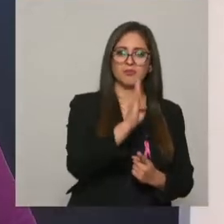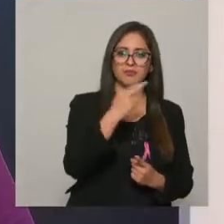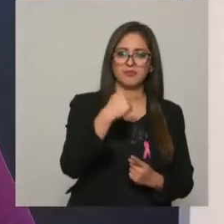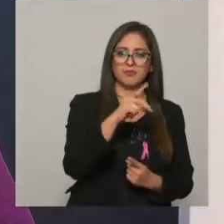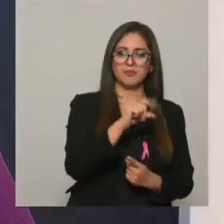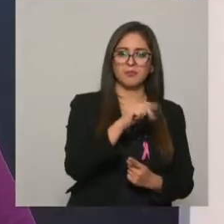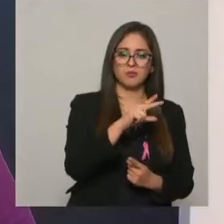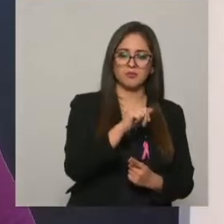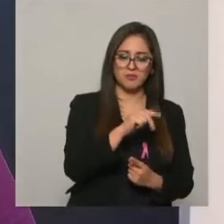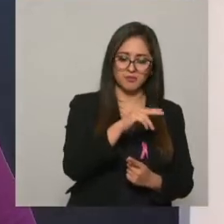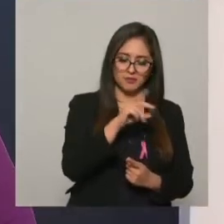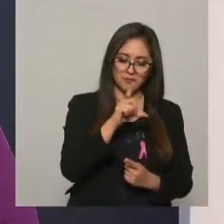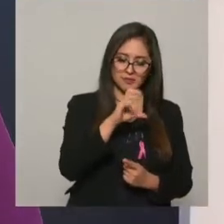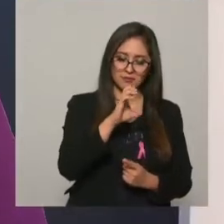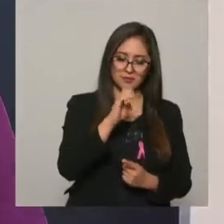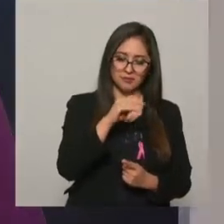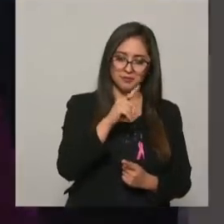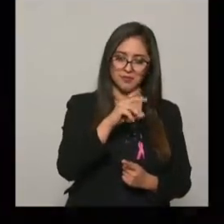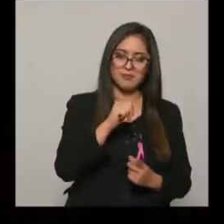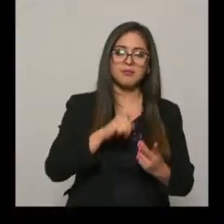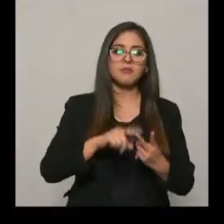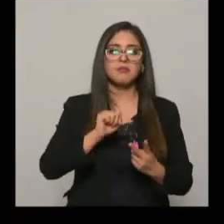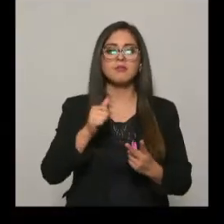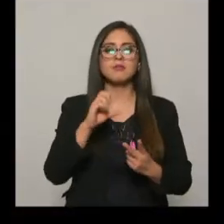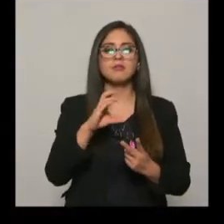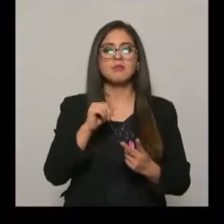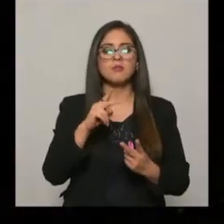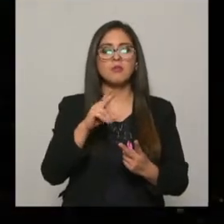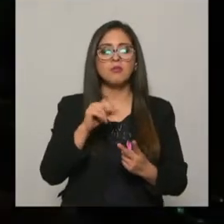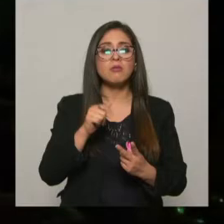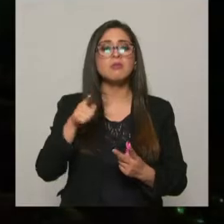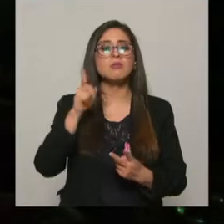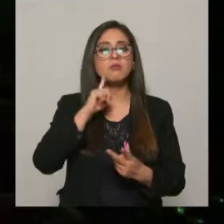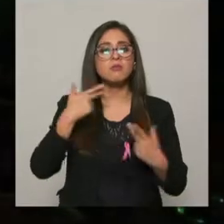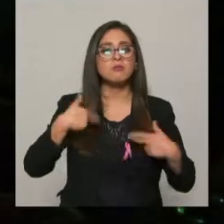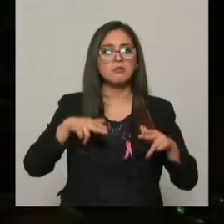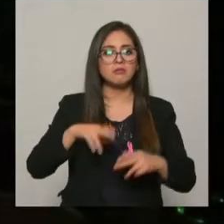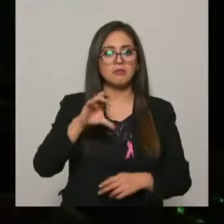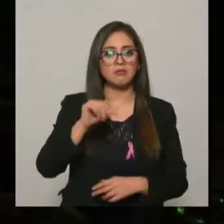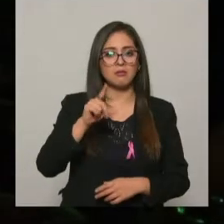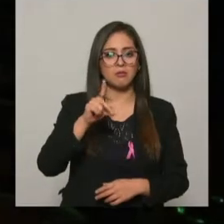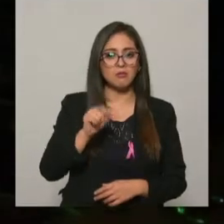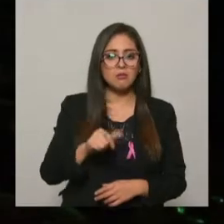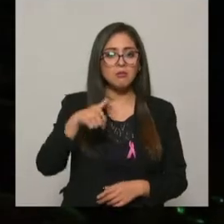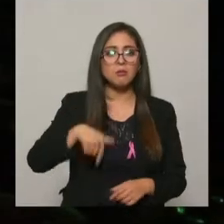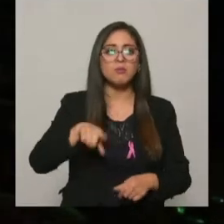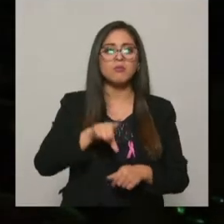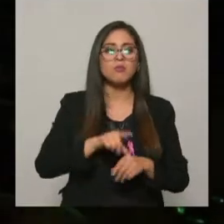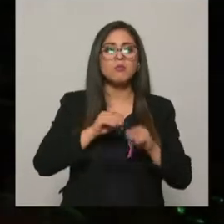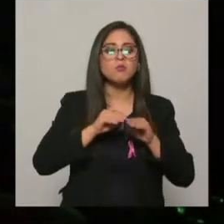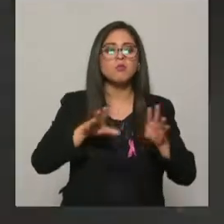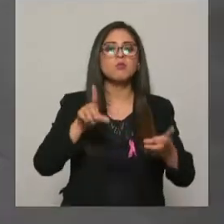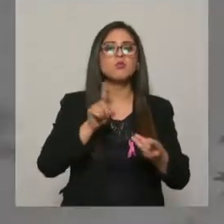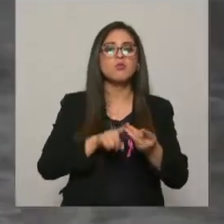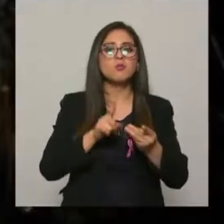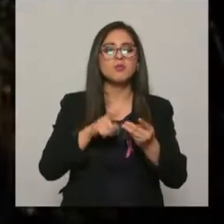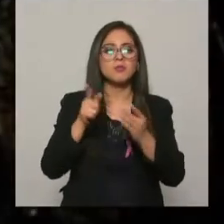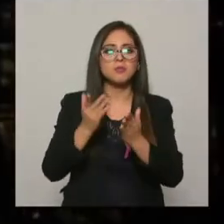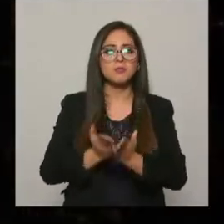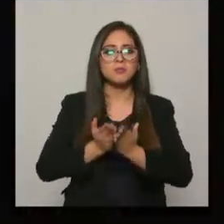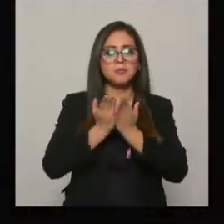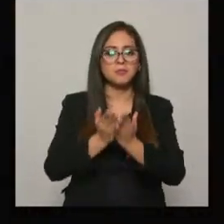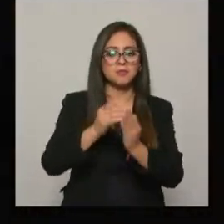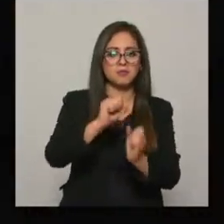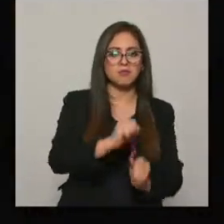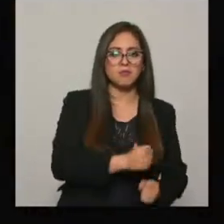y Cihuacóatl, este personaje interpretado por Claudia Pastrana. Hoy es el estreno en el embarcadero de